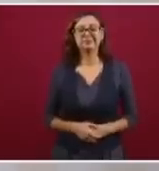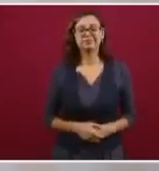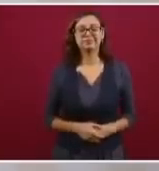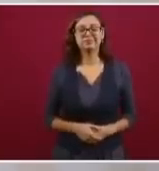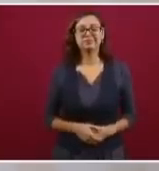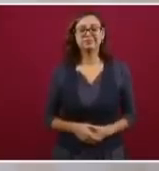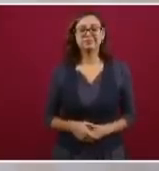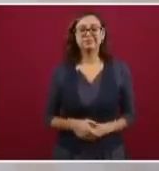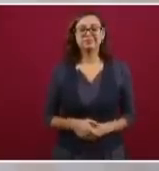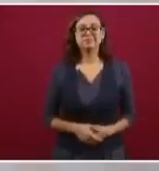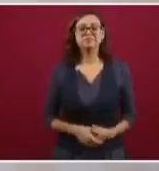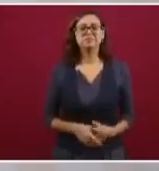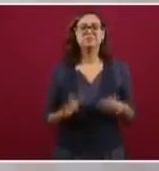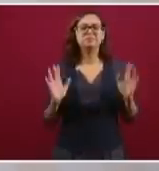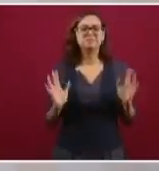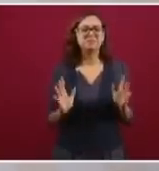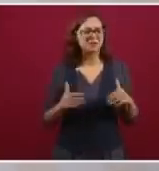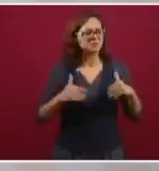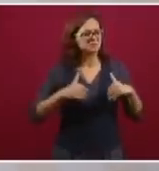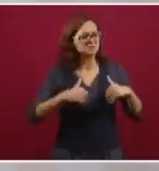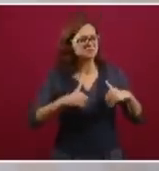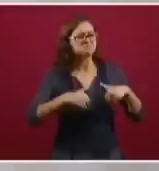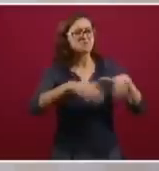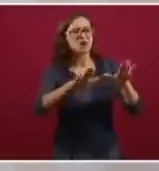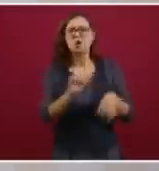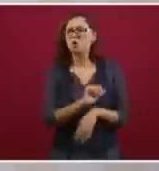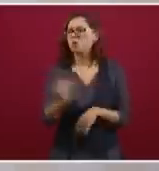quien los pueda suplir,